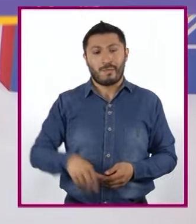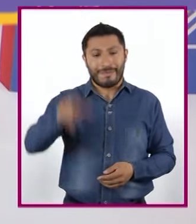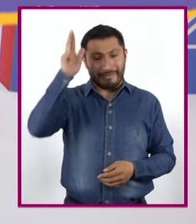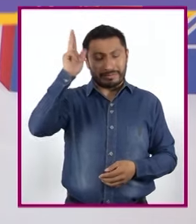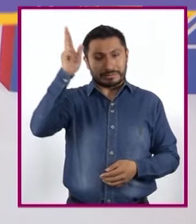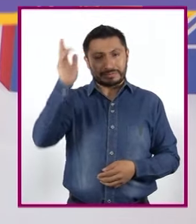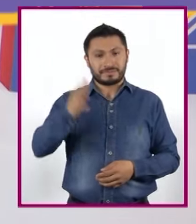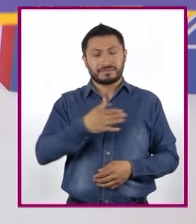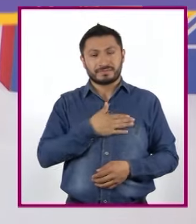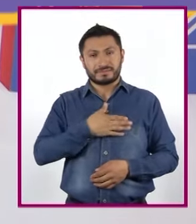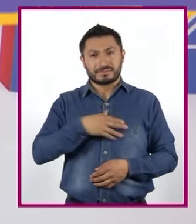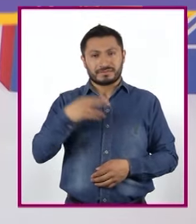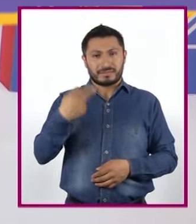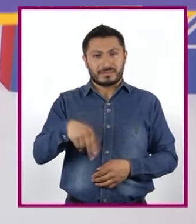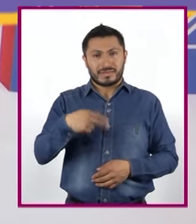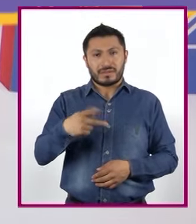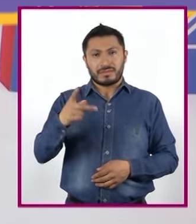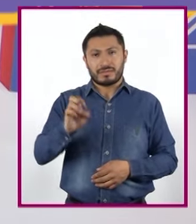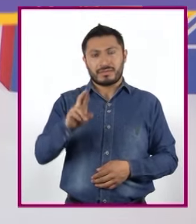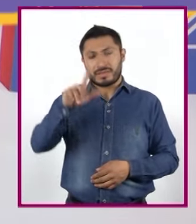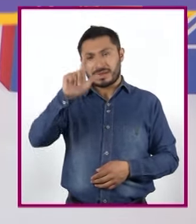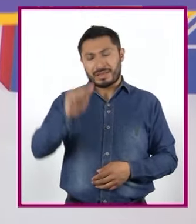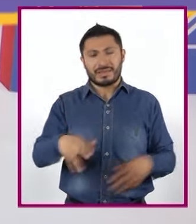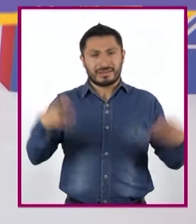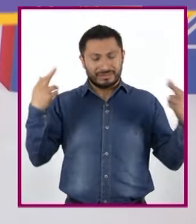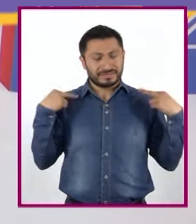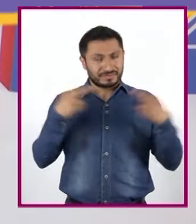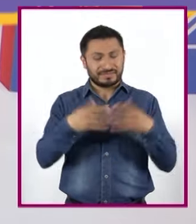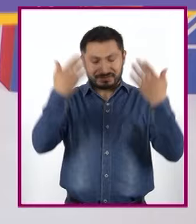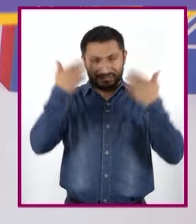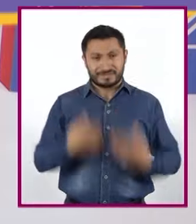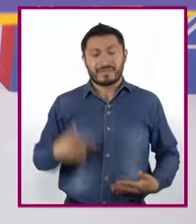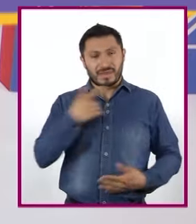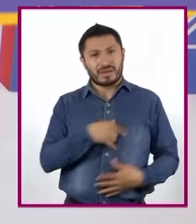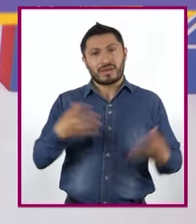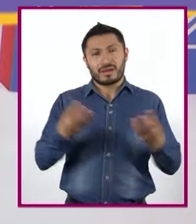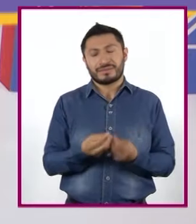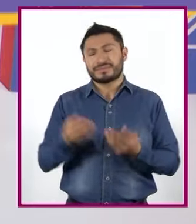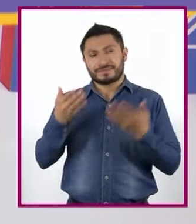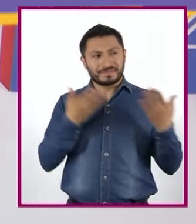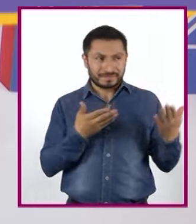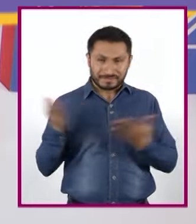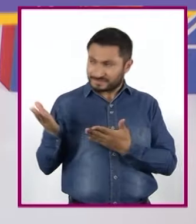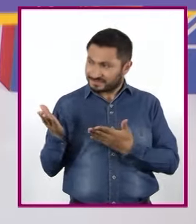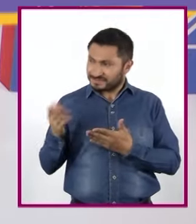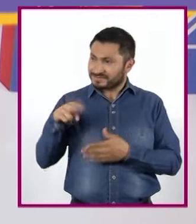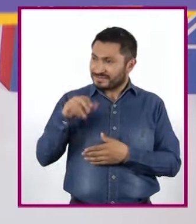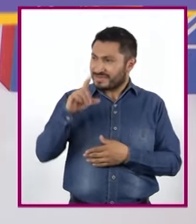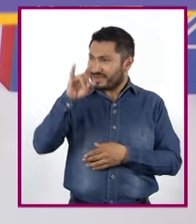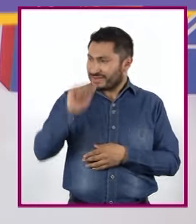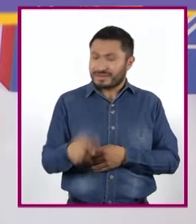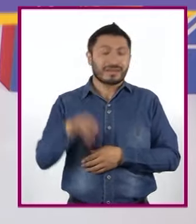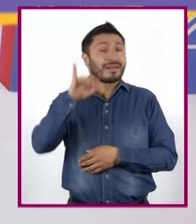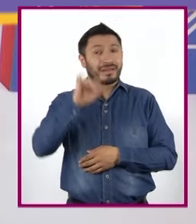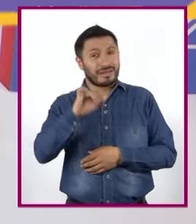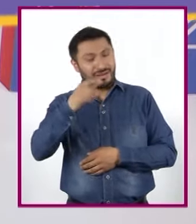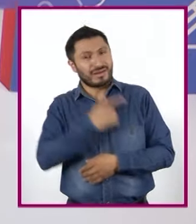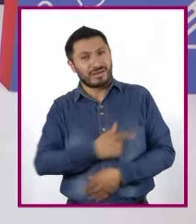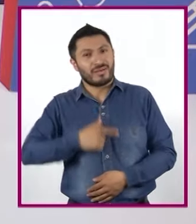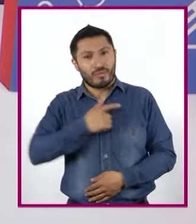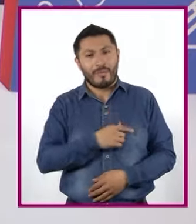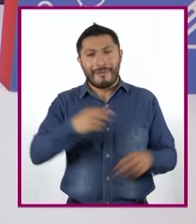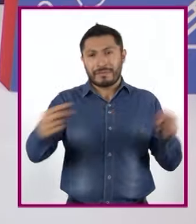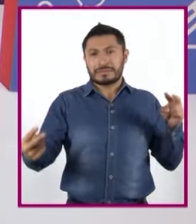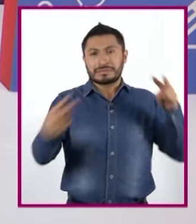Hola, soy la profesora Perla Karina Ruiz Rubio. Es un gusto estar contigo, Nadia, y efectivamente, es un gusto encontrarnos